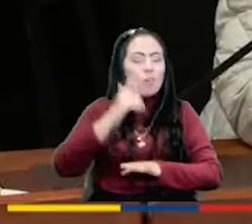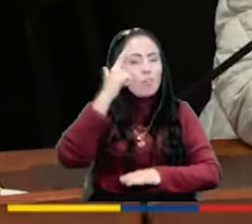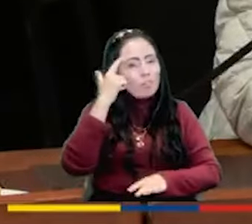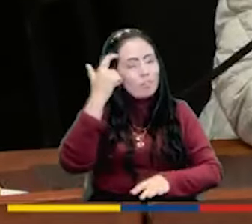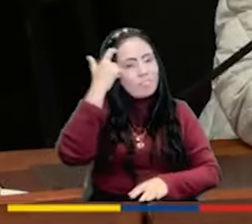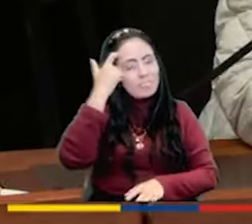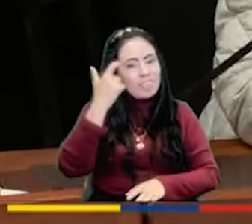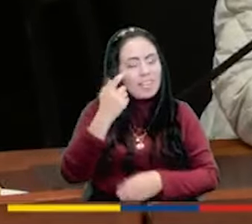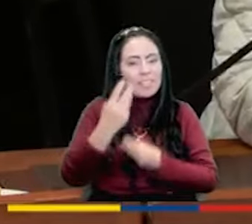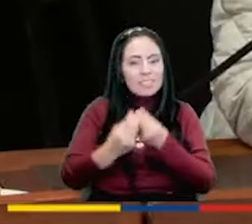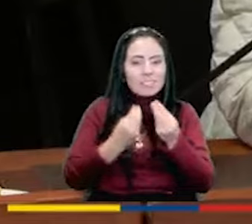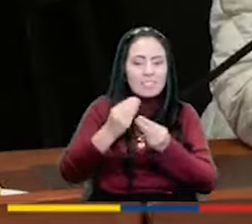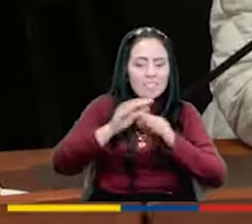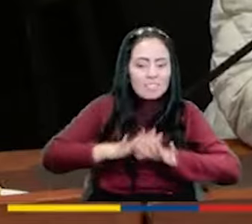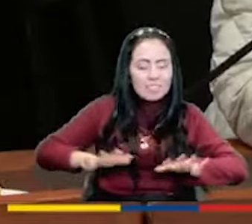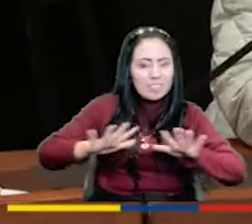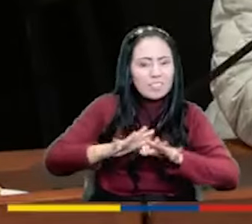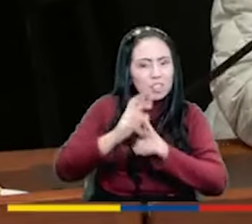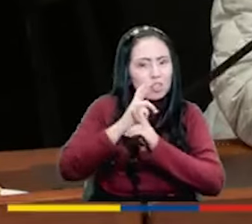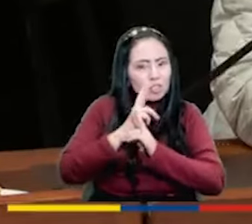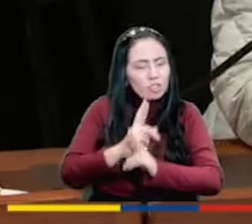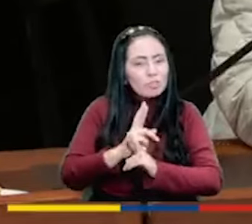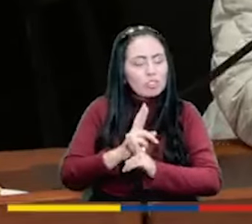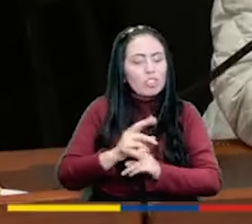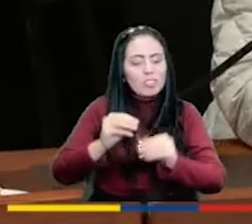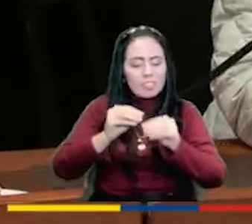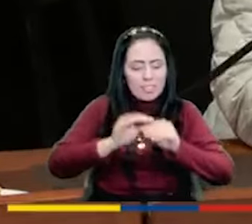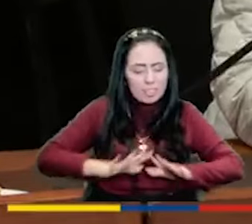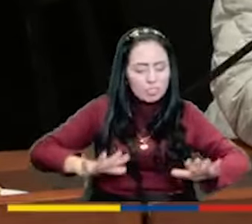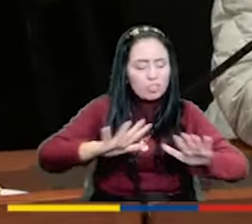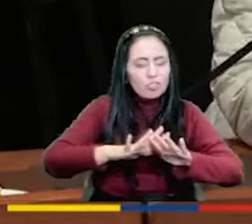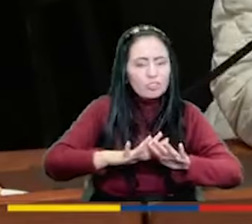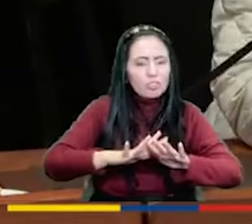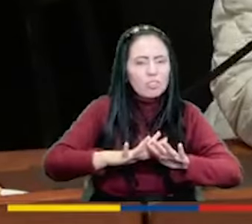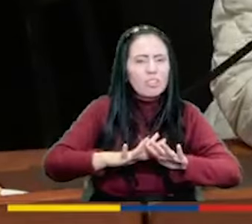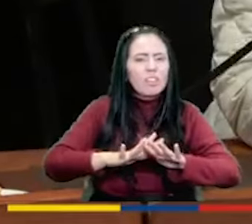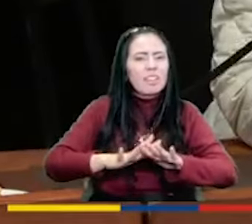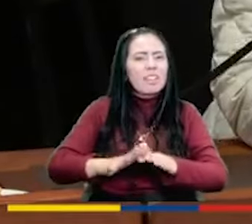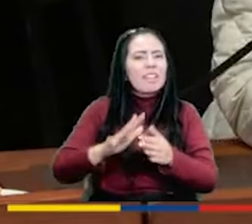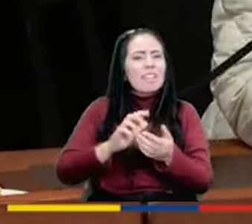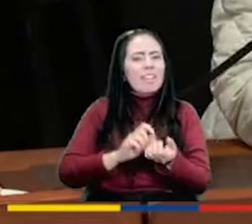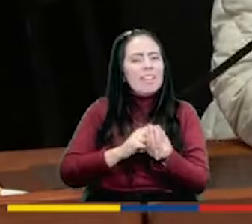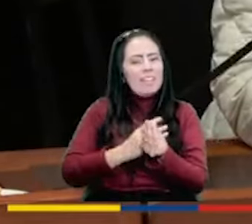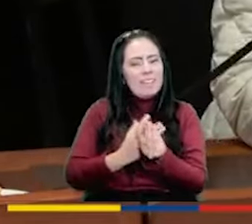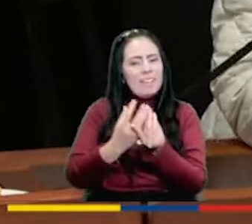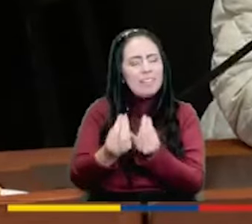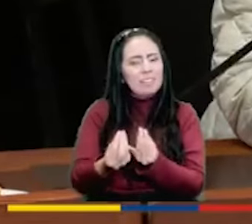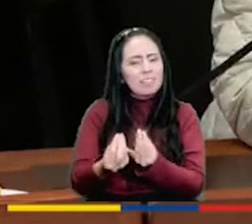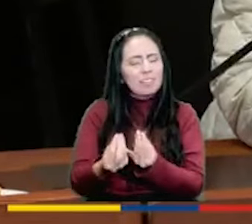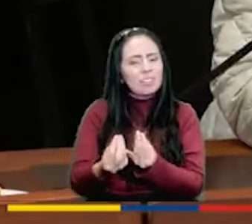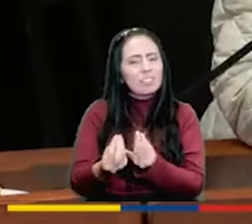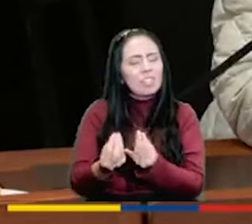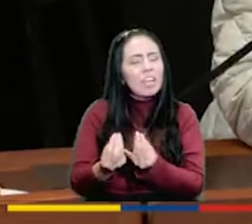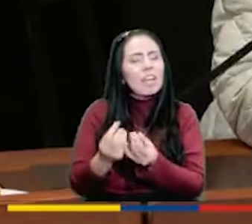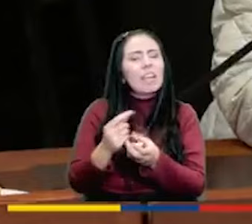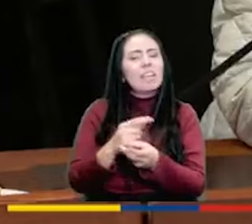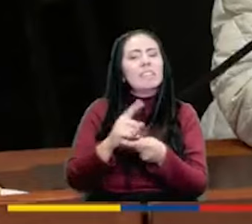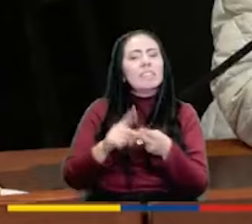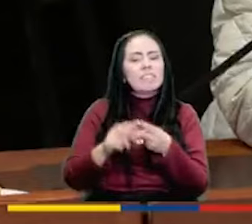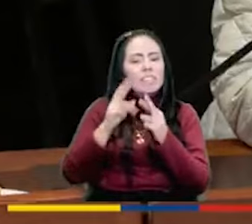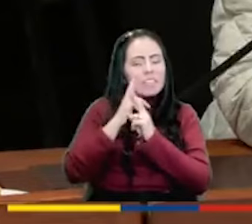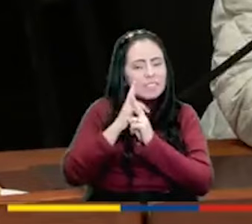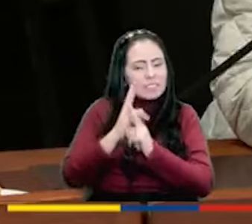venido avanzando en el reconocimiento de los territorios étnicos. El reconocimiento de